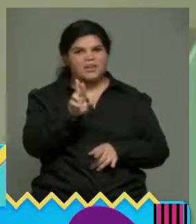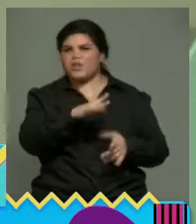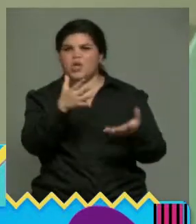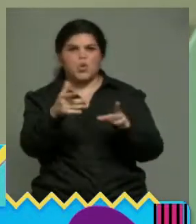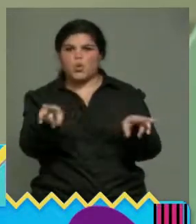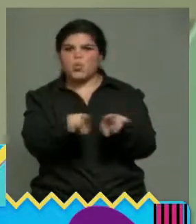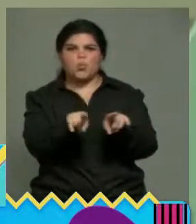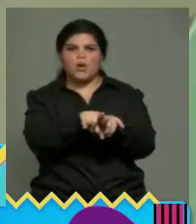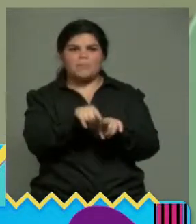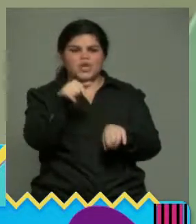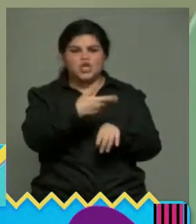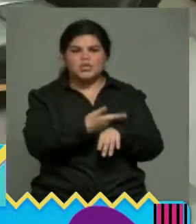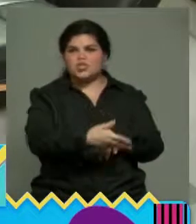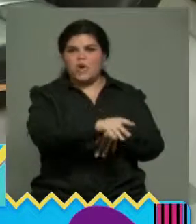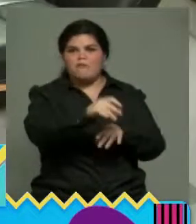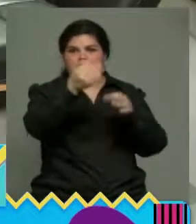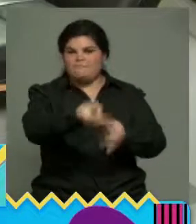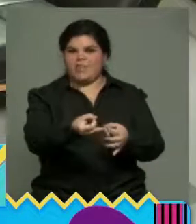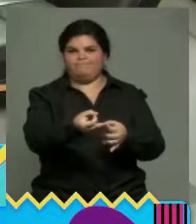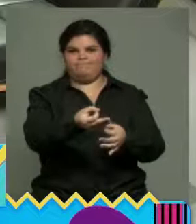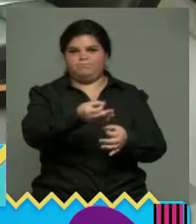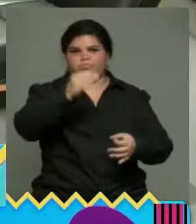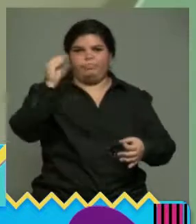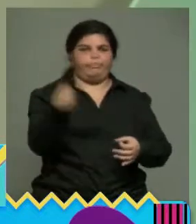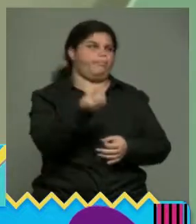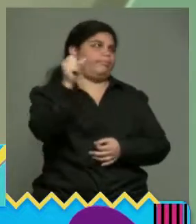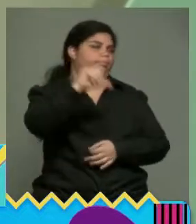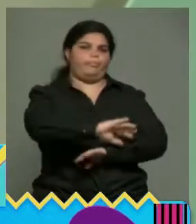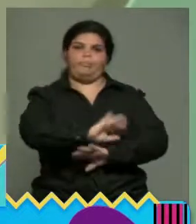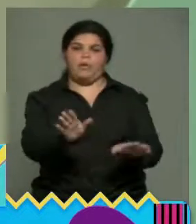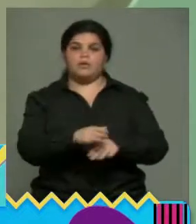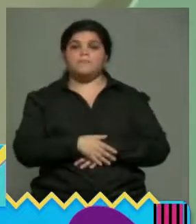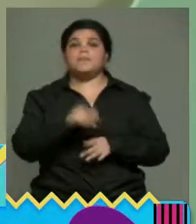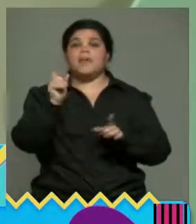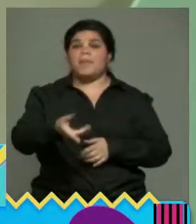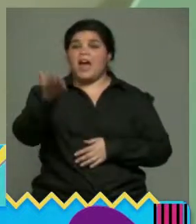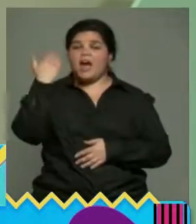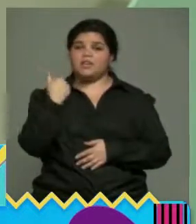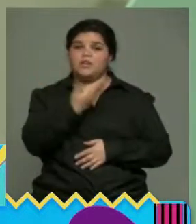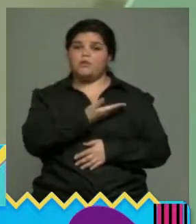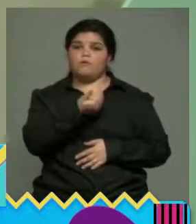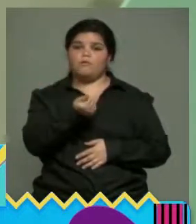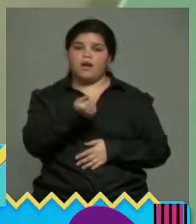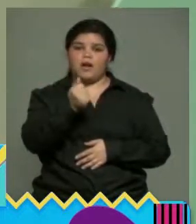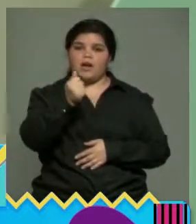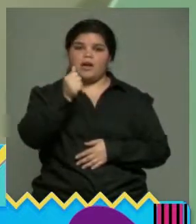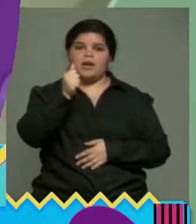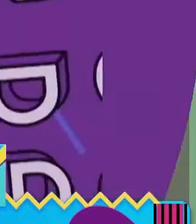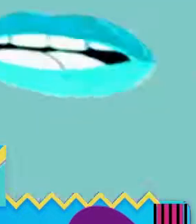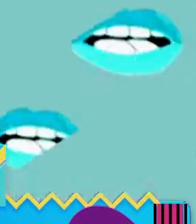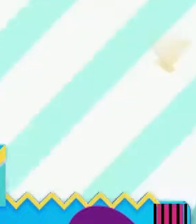pero no dio resultado. Incluso no dio resultado, el doctor Fayad también intentó, como no había reacción, que